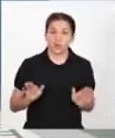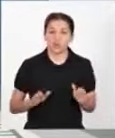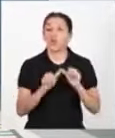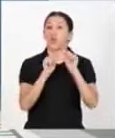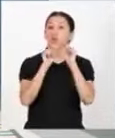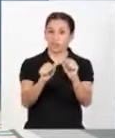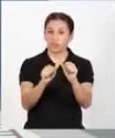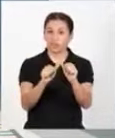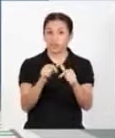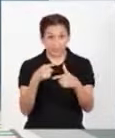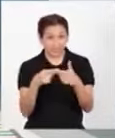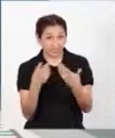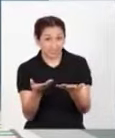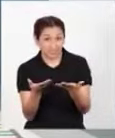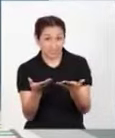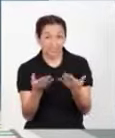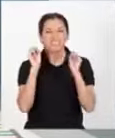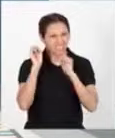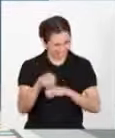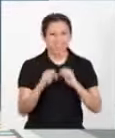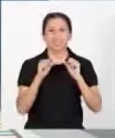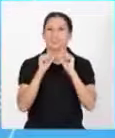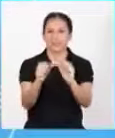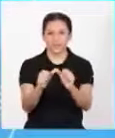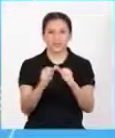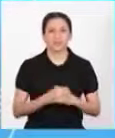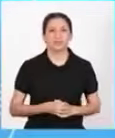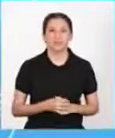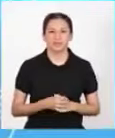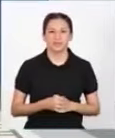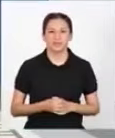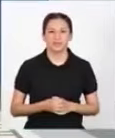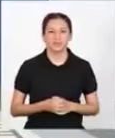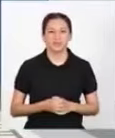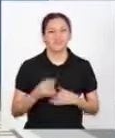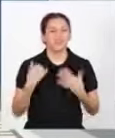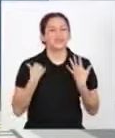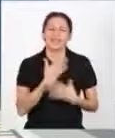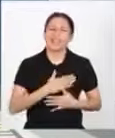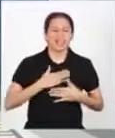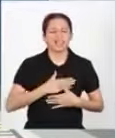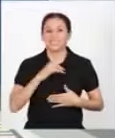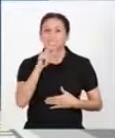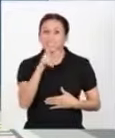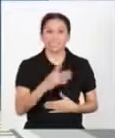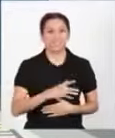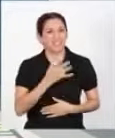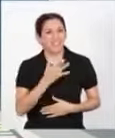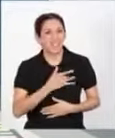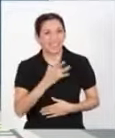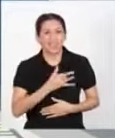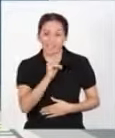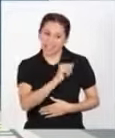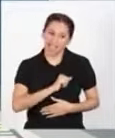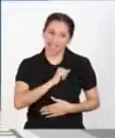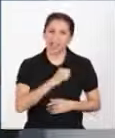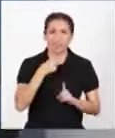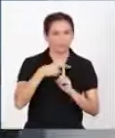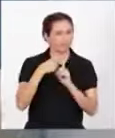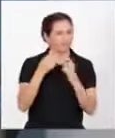Equipo Pingüino! ¿Continuamos entonces? ¡Continuamos! ¡Me encanta esa actitud!